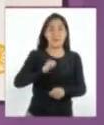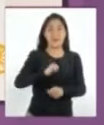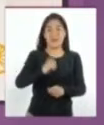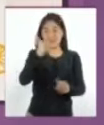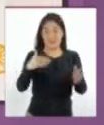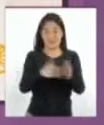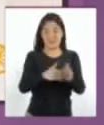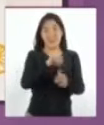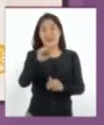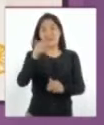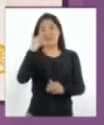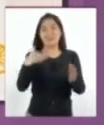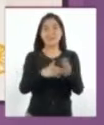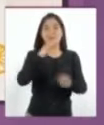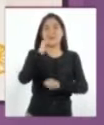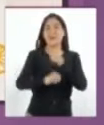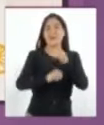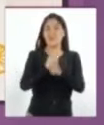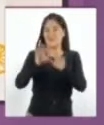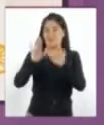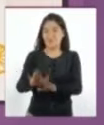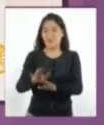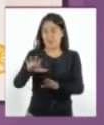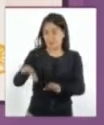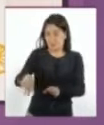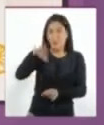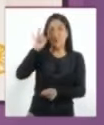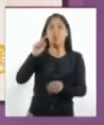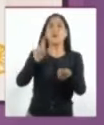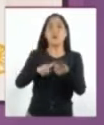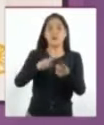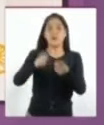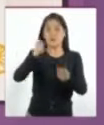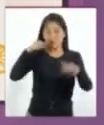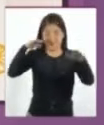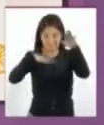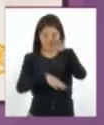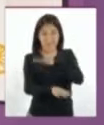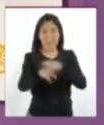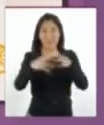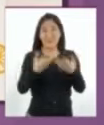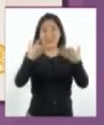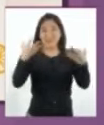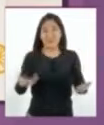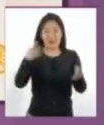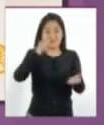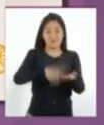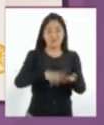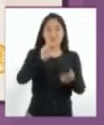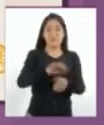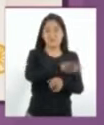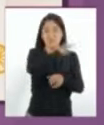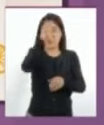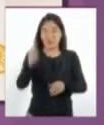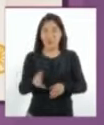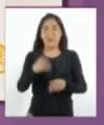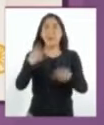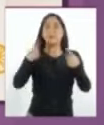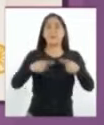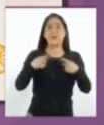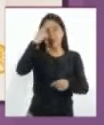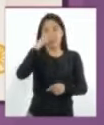6,000 y 7,000 años. Fue encontrada en una capa de tierra que cubría el piso de una cueva que la gente